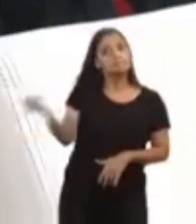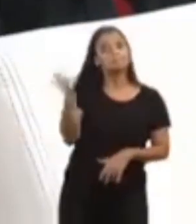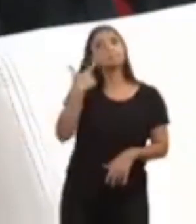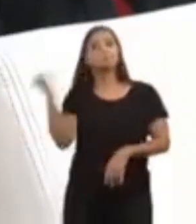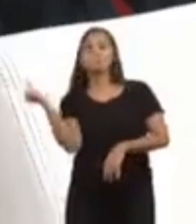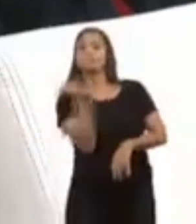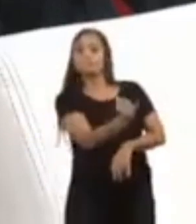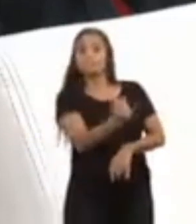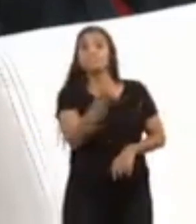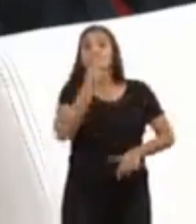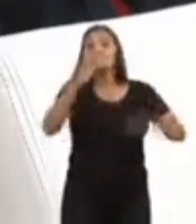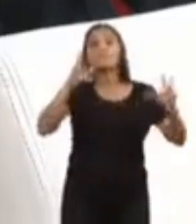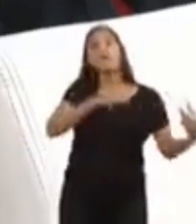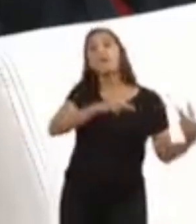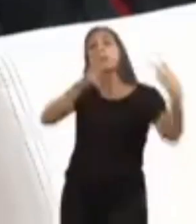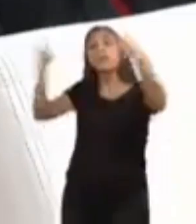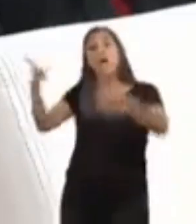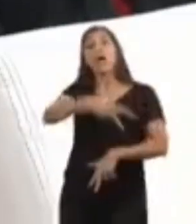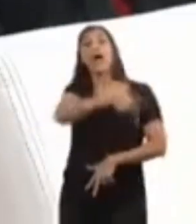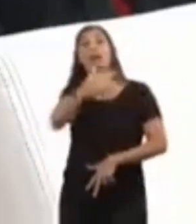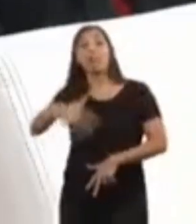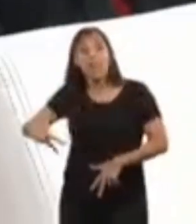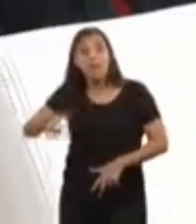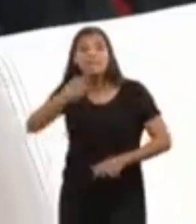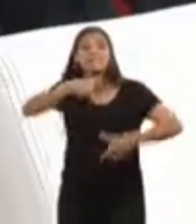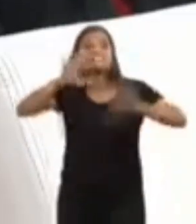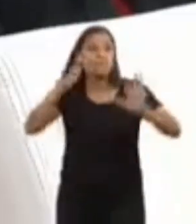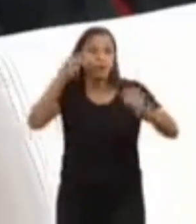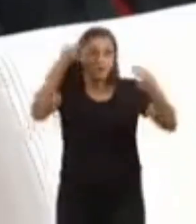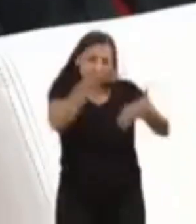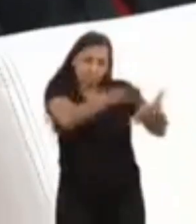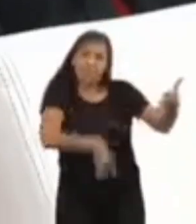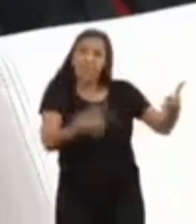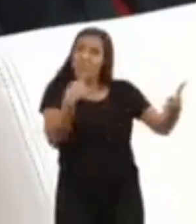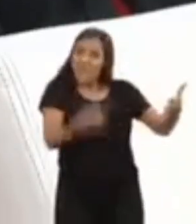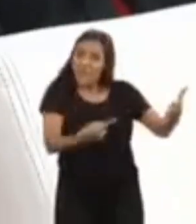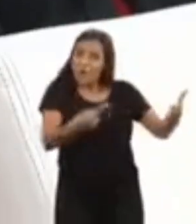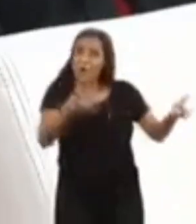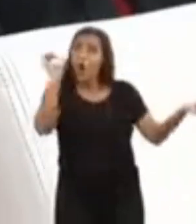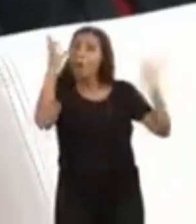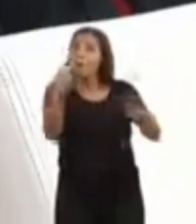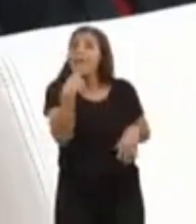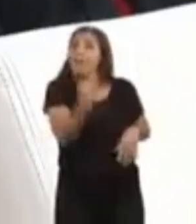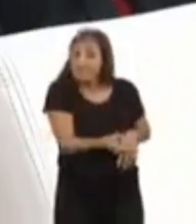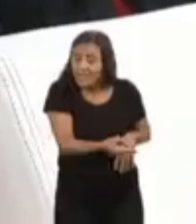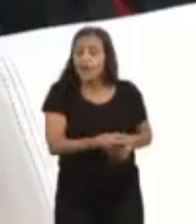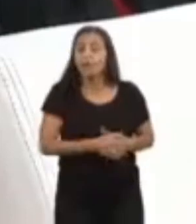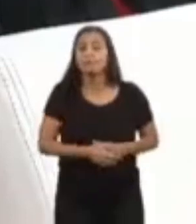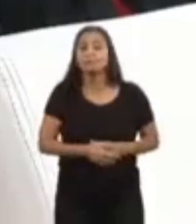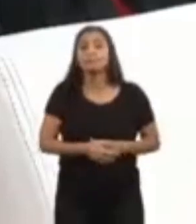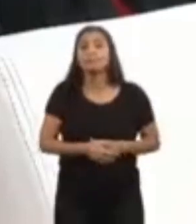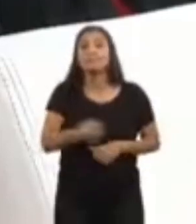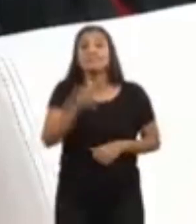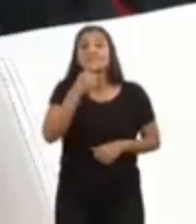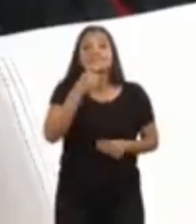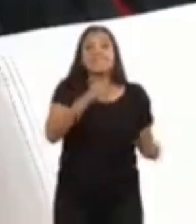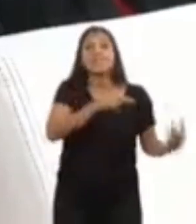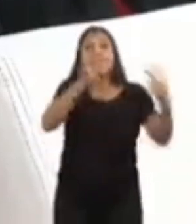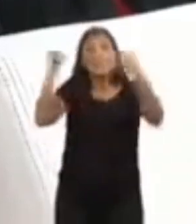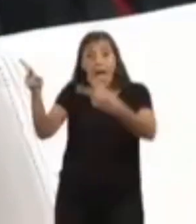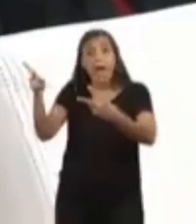que si viajaba a Dinamarca textual le dijo asegura viale era